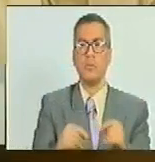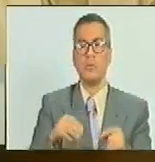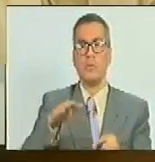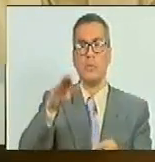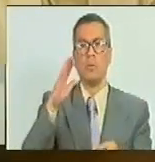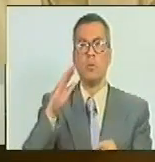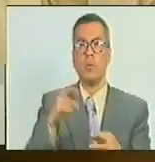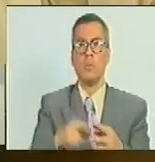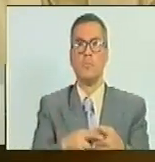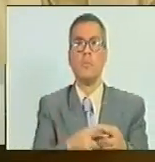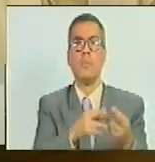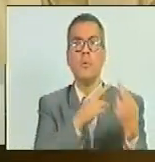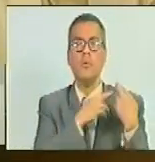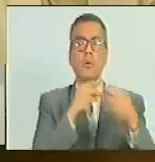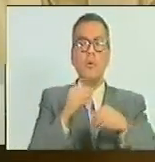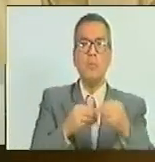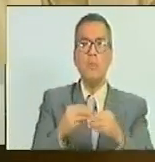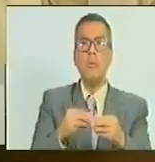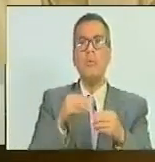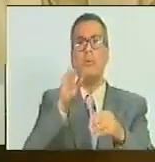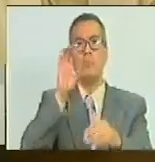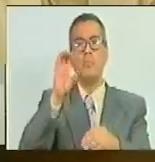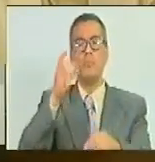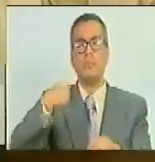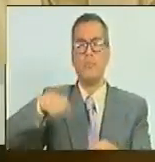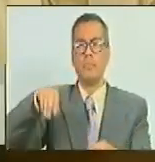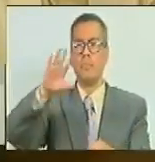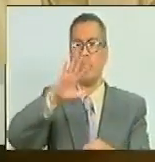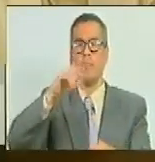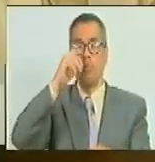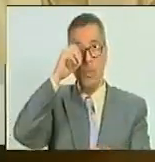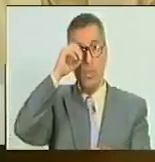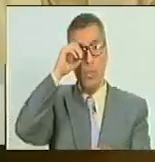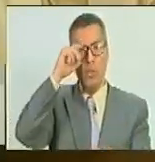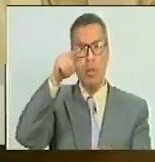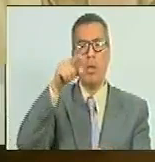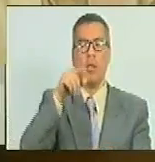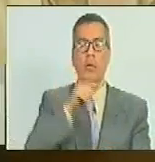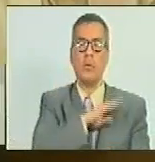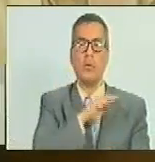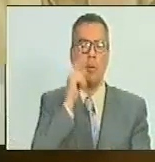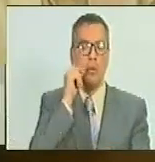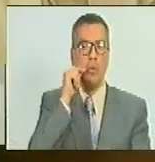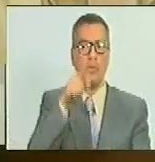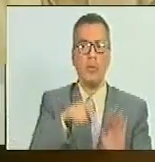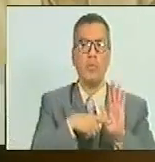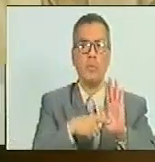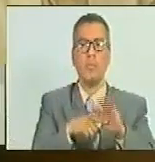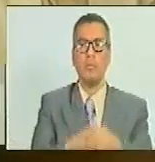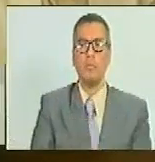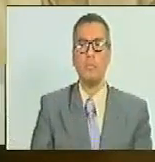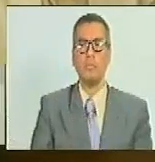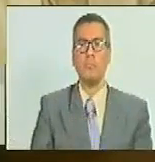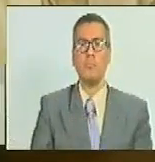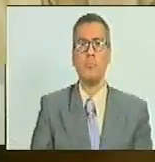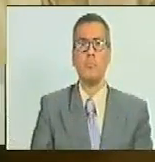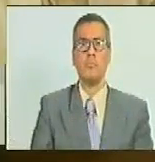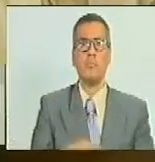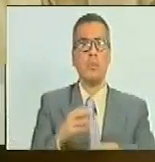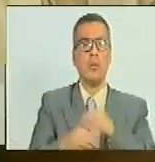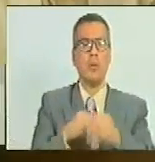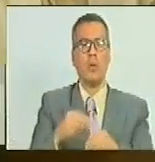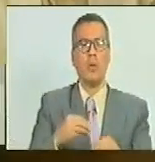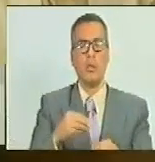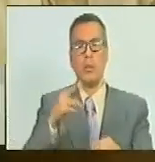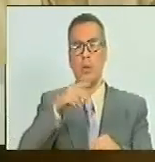compromiso en favor de la patria. Él, en su presentación en la Comisión de